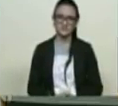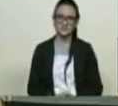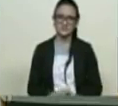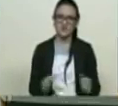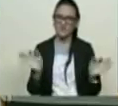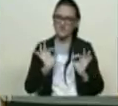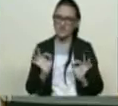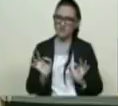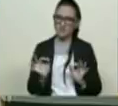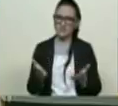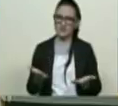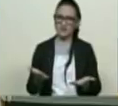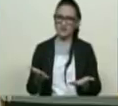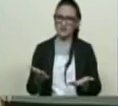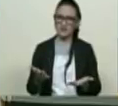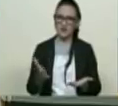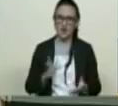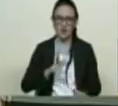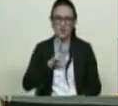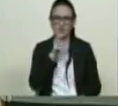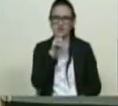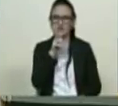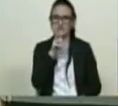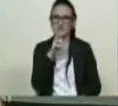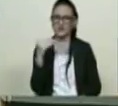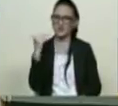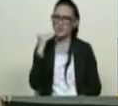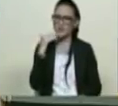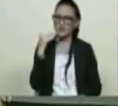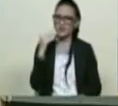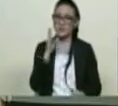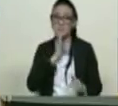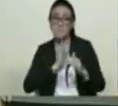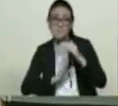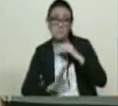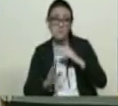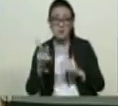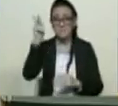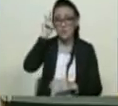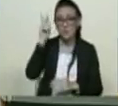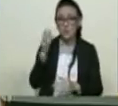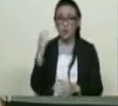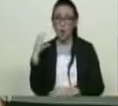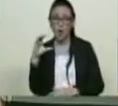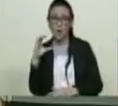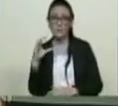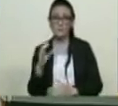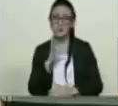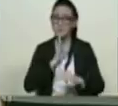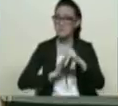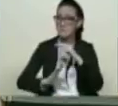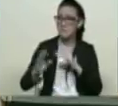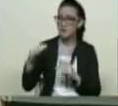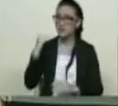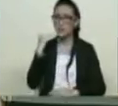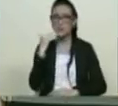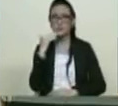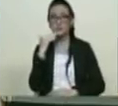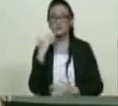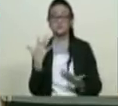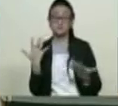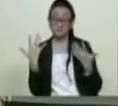de actuar de manera subordinada al imperialismo de Juan Manuel Santos y de Pedro Pablo Kuczynski. Afortunadamente en Venezuela tenemos una